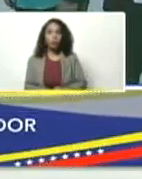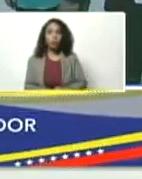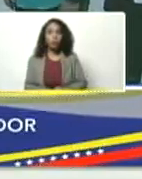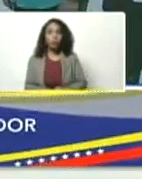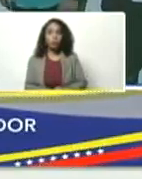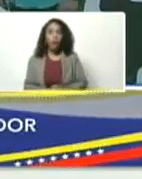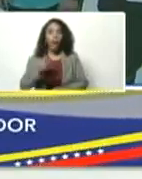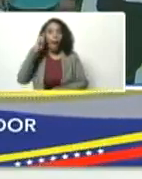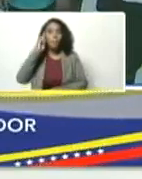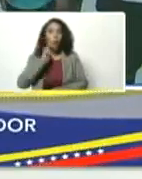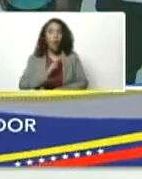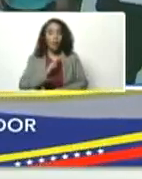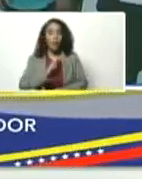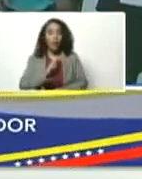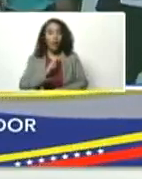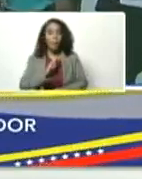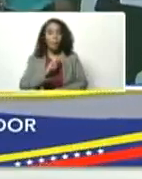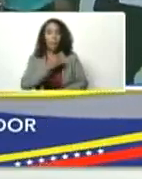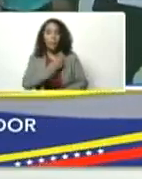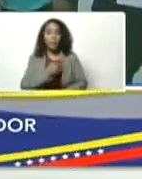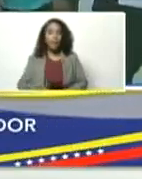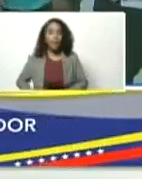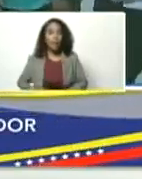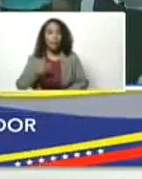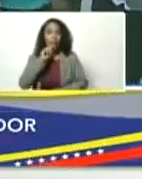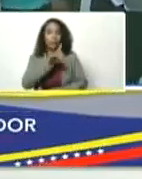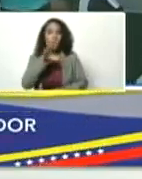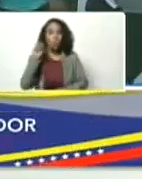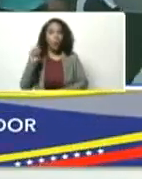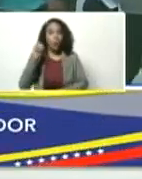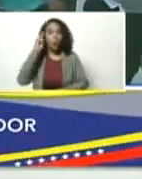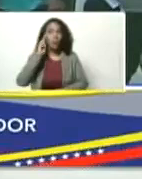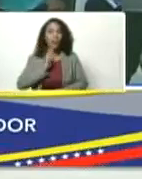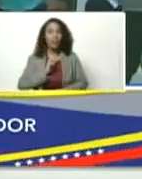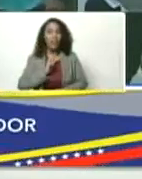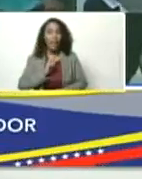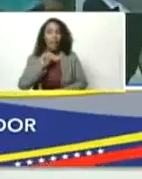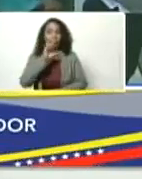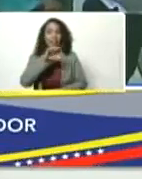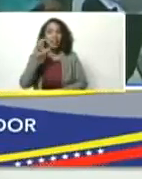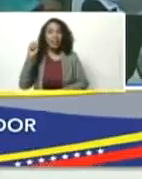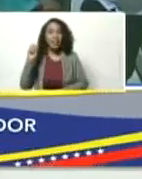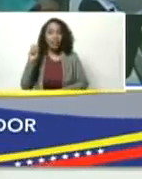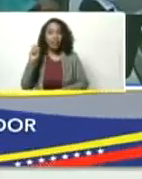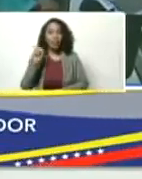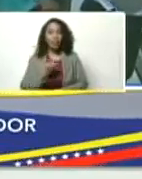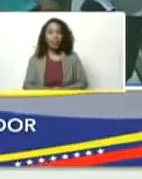Es bolívares, presidente, 150 bolívares y